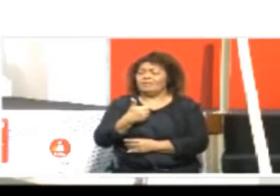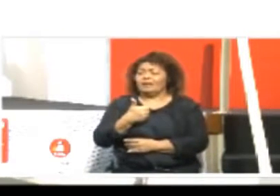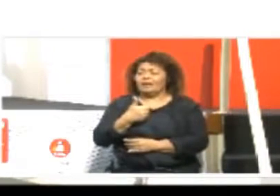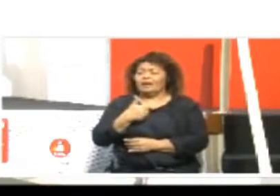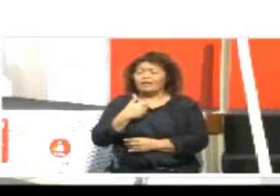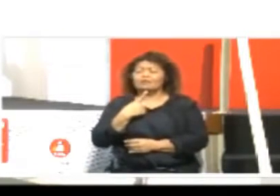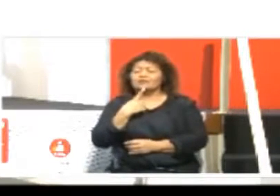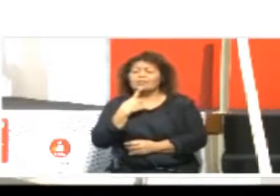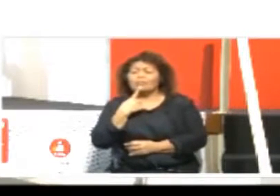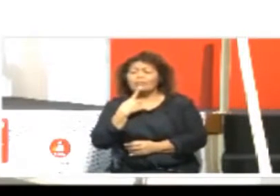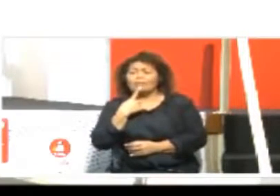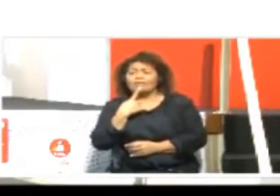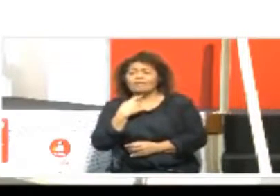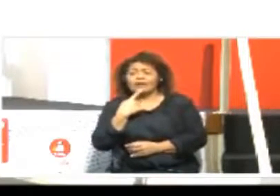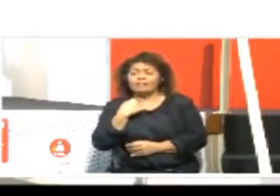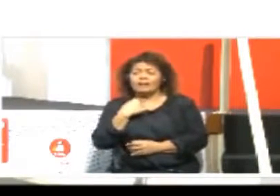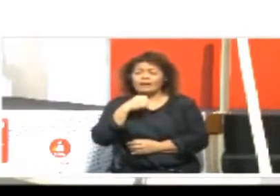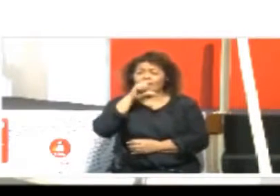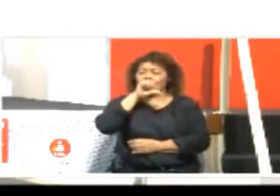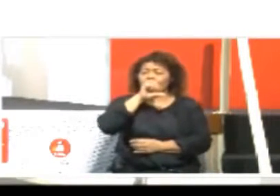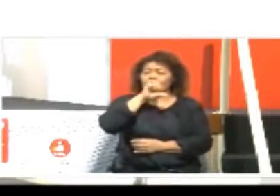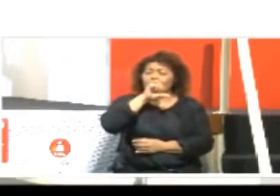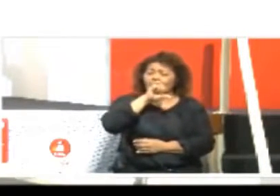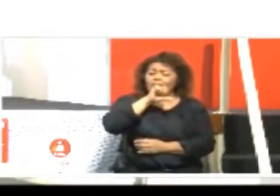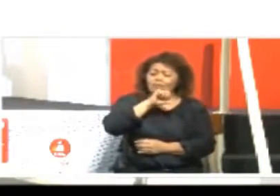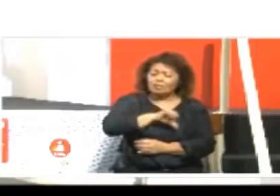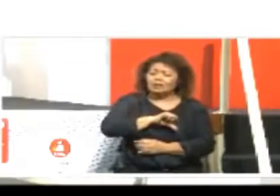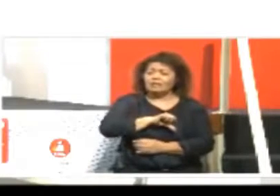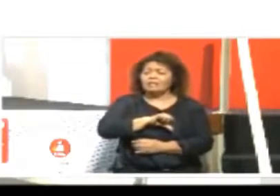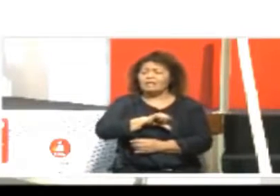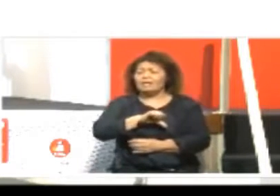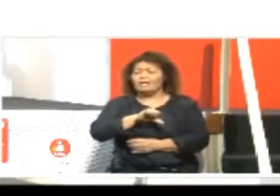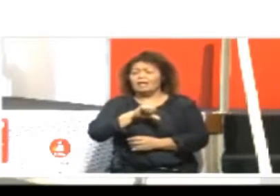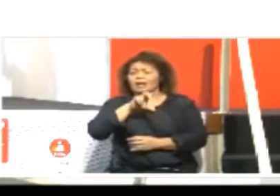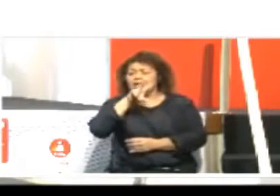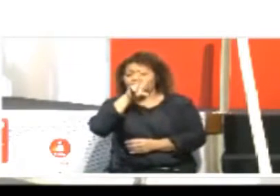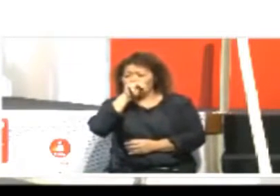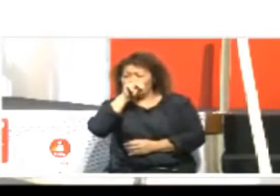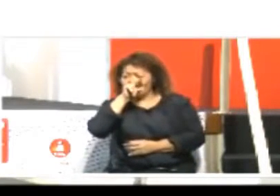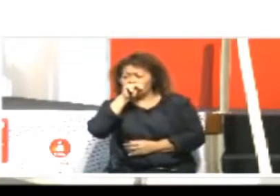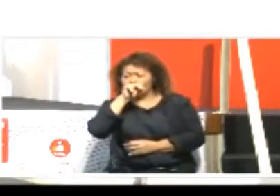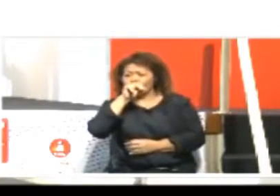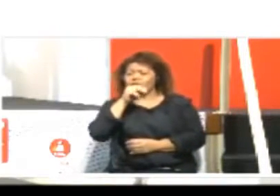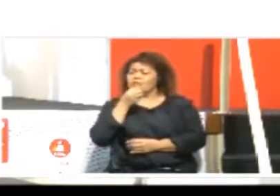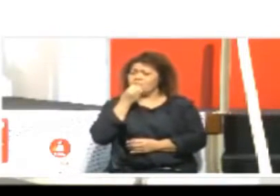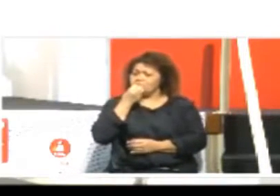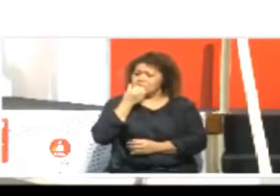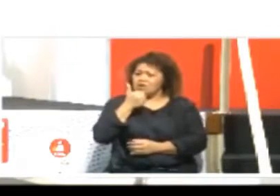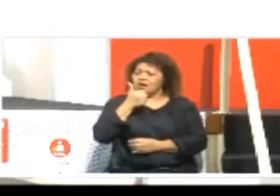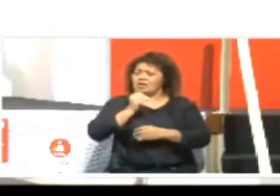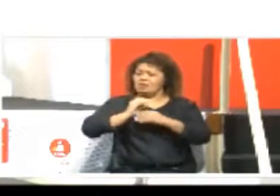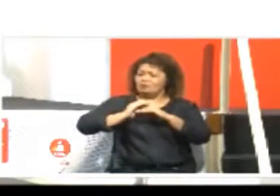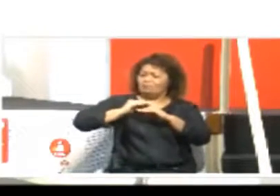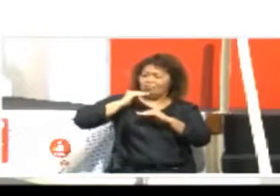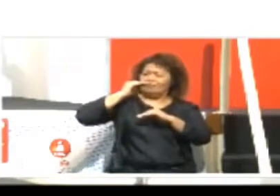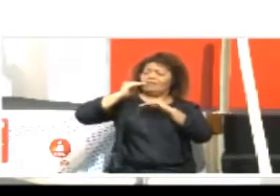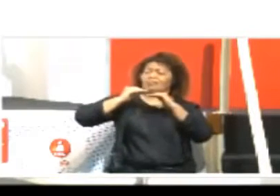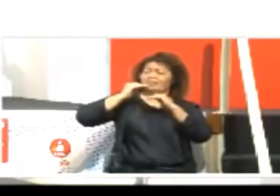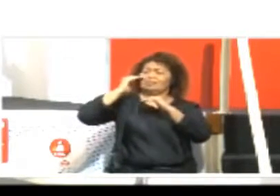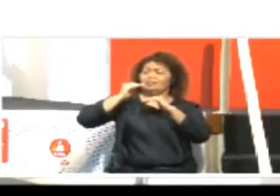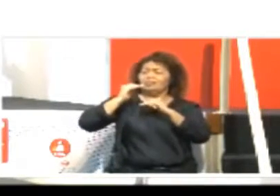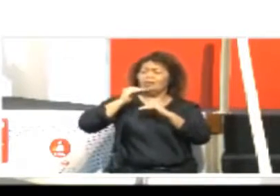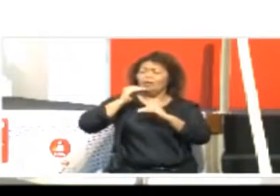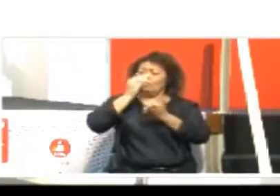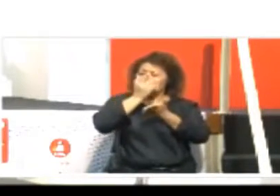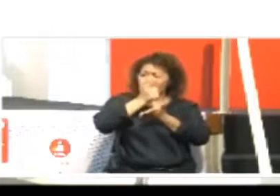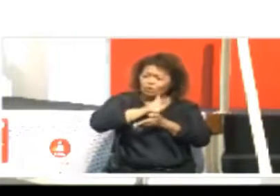relativamente bien en términos de endeudamiento. También siguieron utilizando los mismos gastos operacionales. En términos de